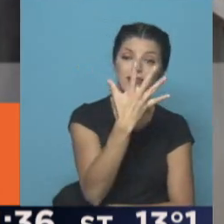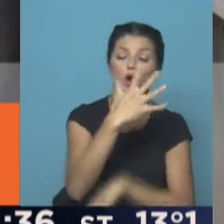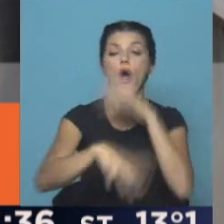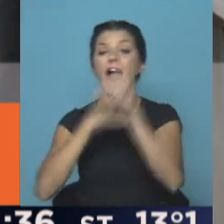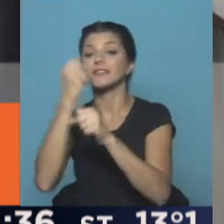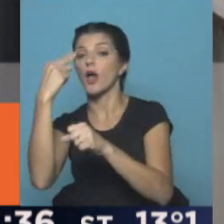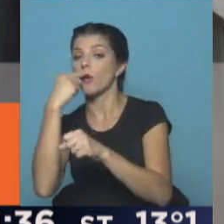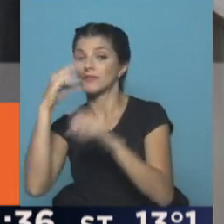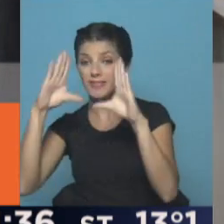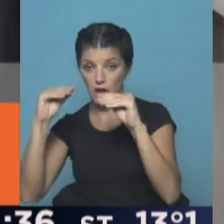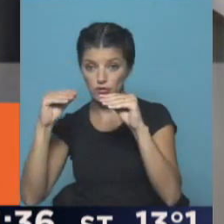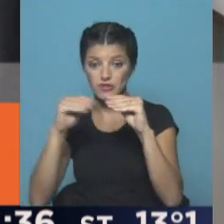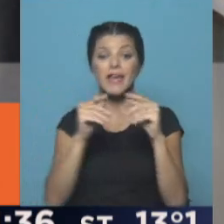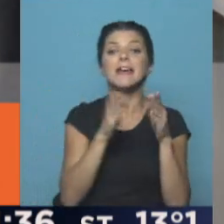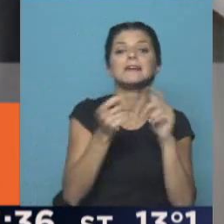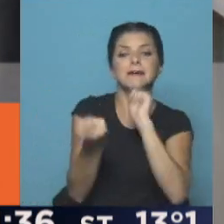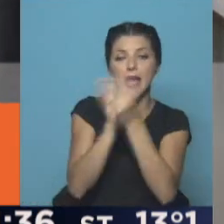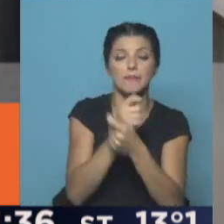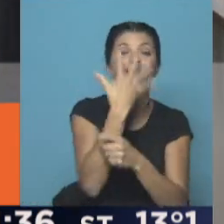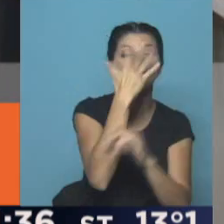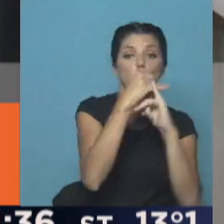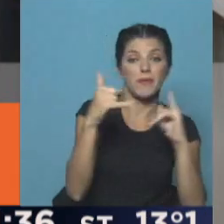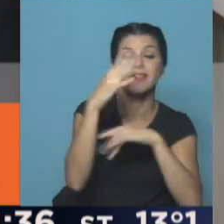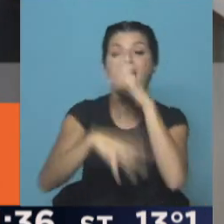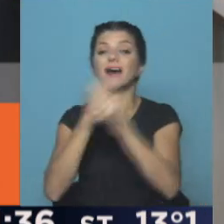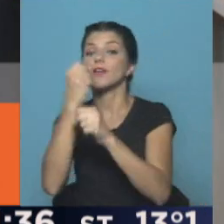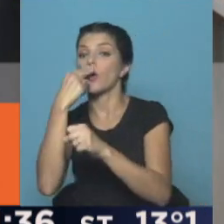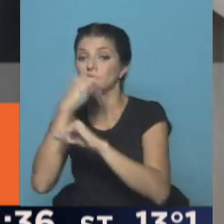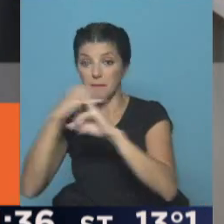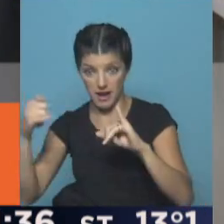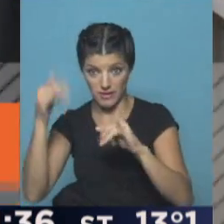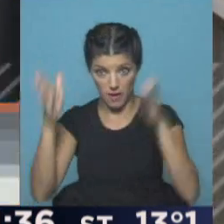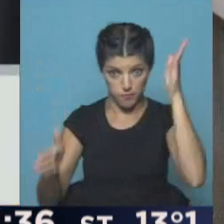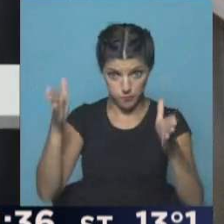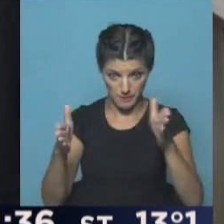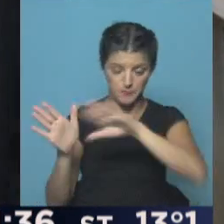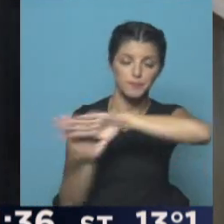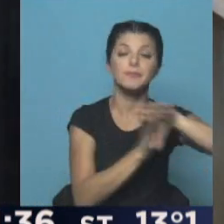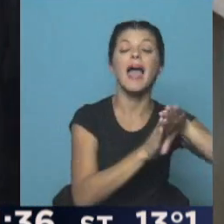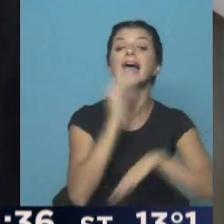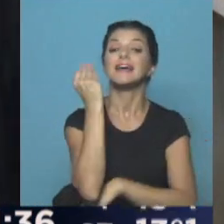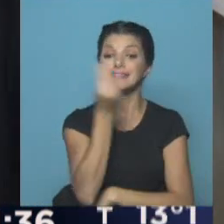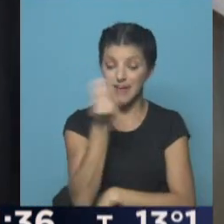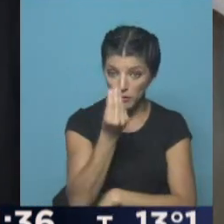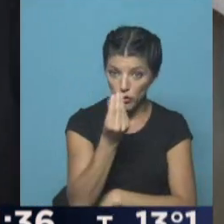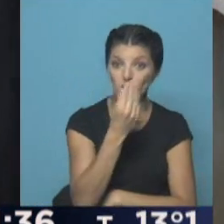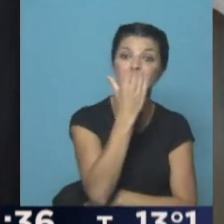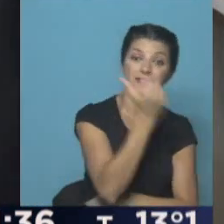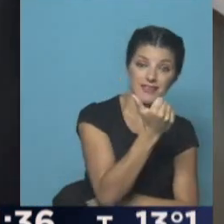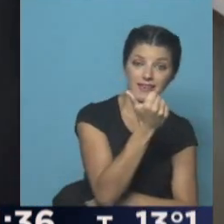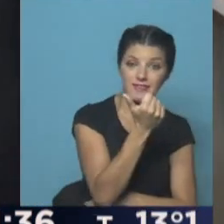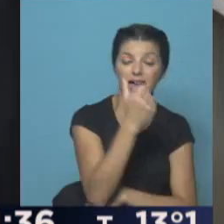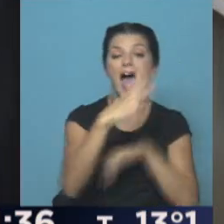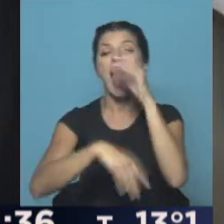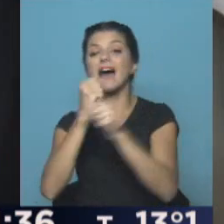11 de la noche, se corre a de 5 y media a 11 y media. Y los sábados se corre de 6 a 12 de la